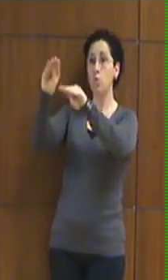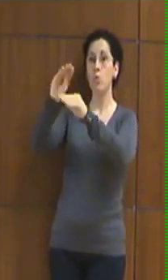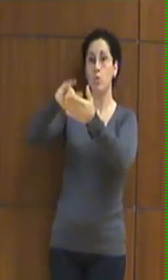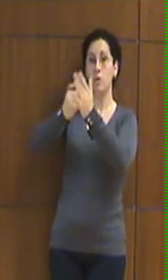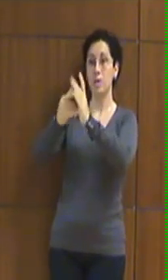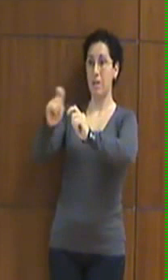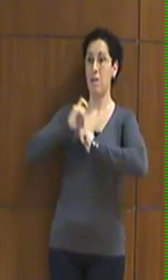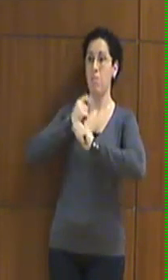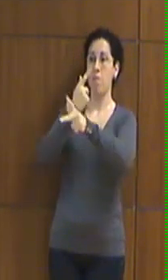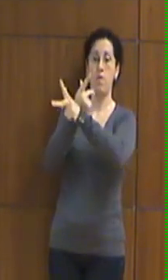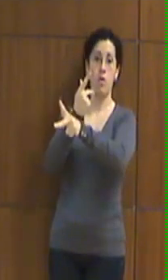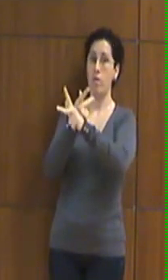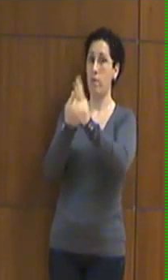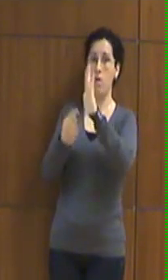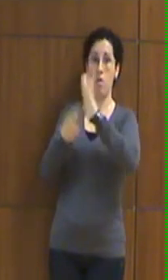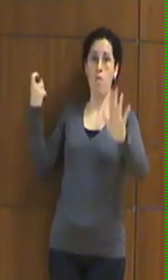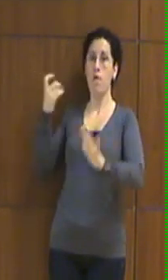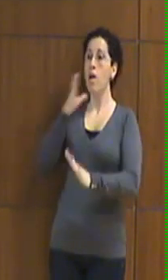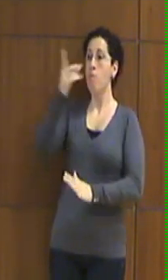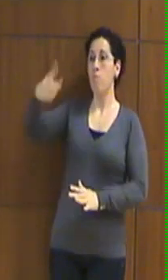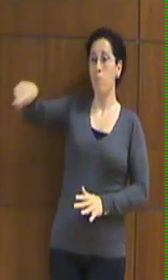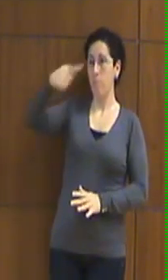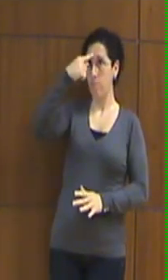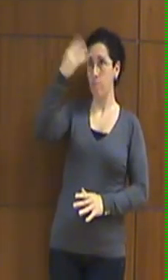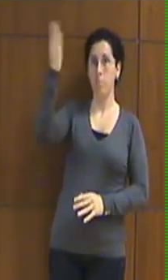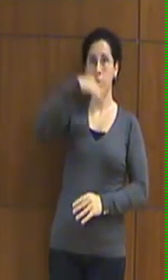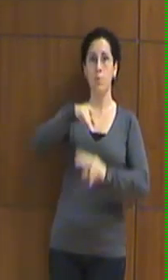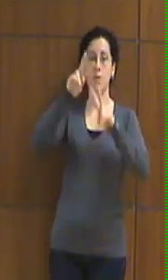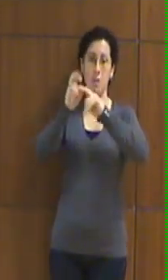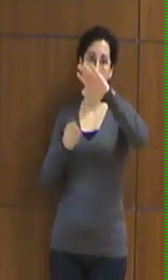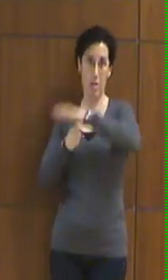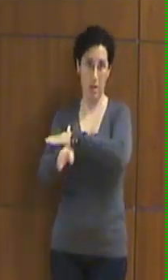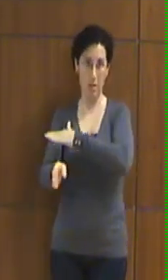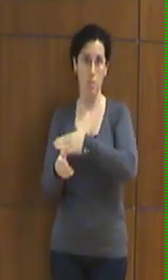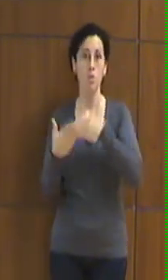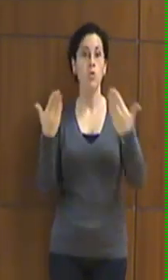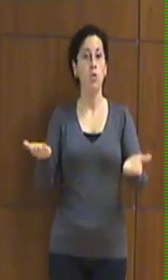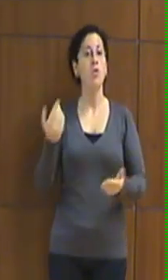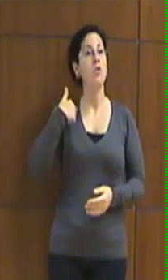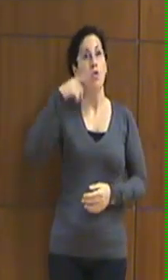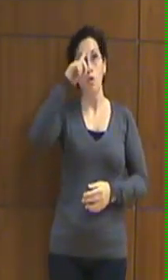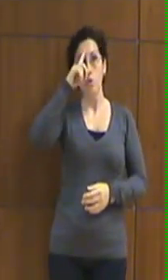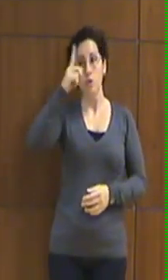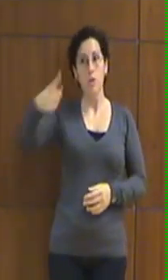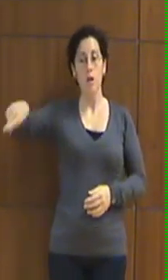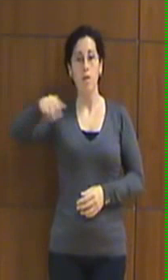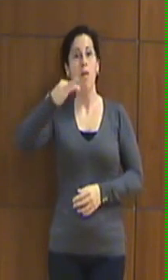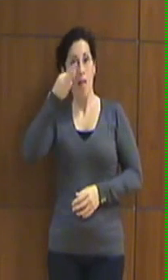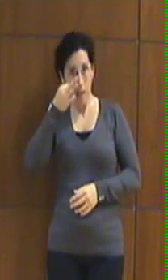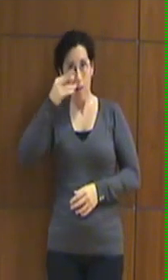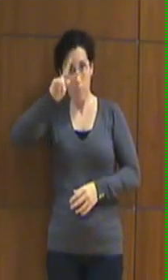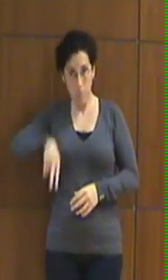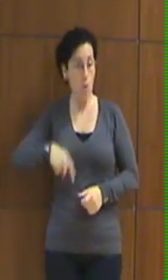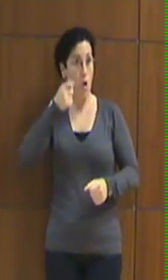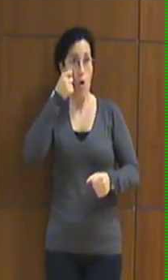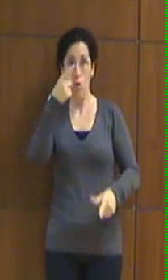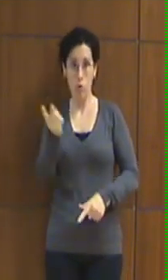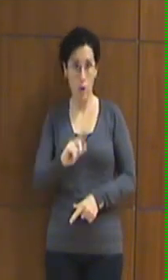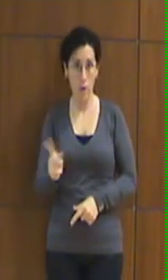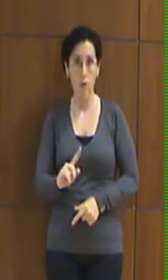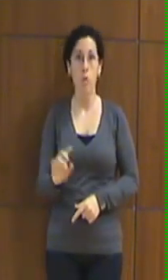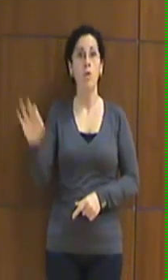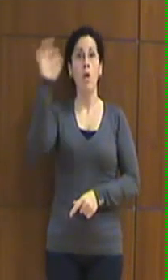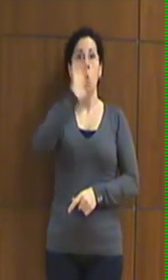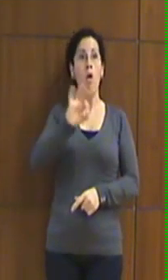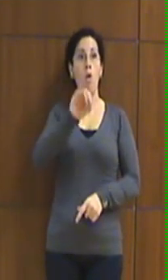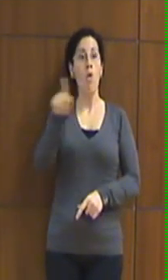habéis tenido en cuenta, ¿no? Entonces, yo no sé si no se dieron cuenta, que pensaron que no era una línea de negocio,